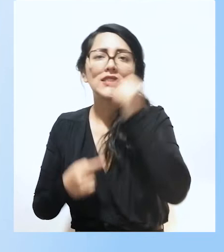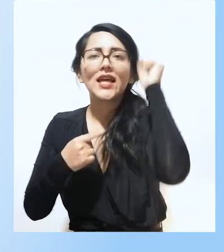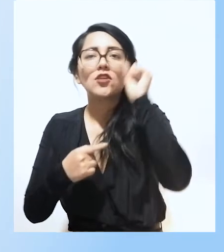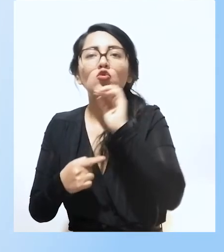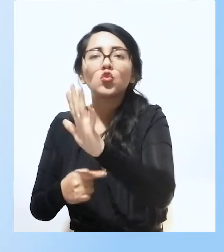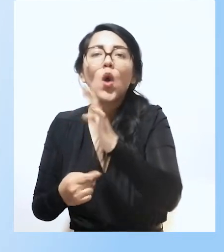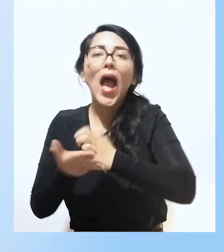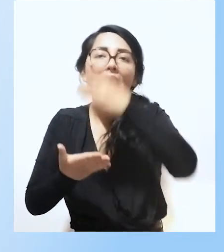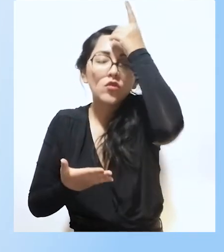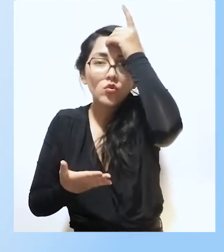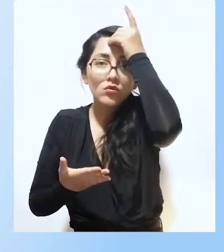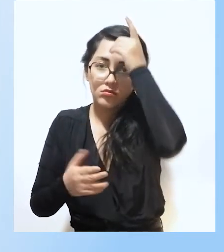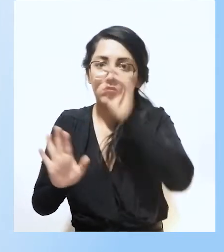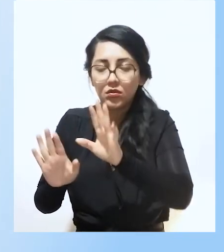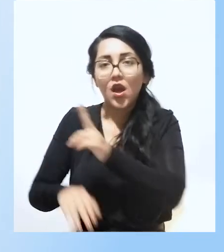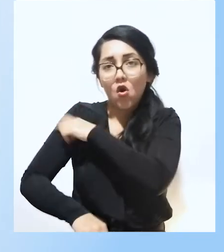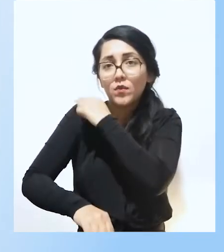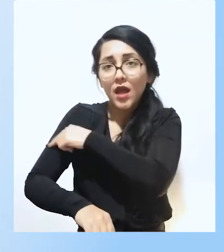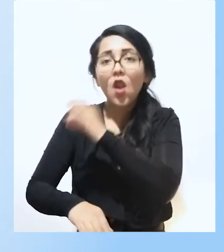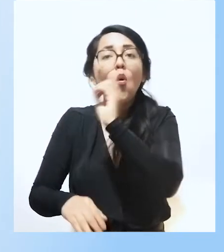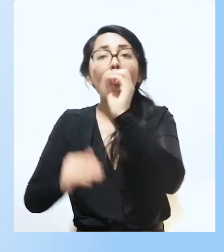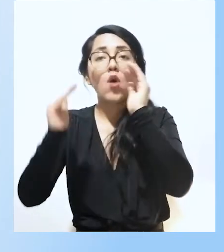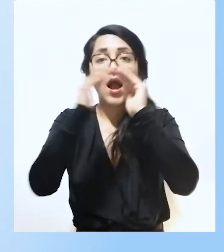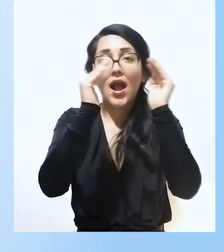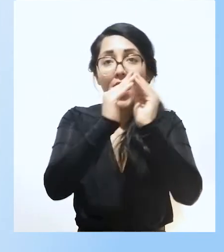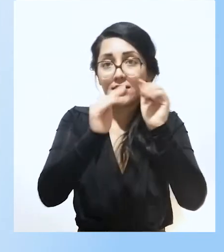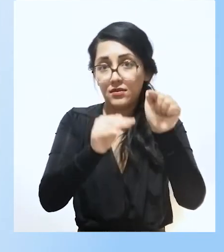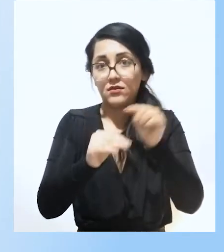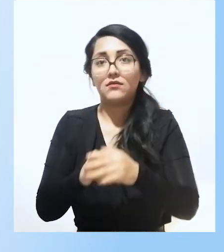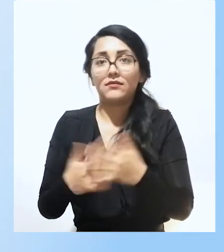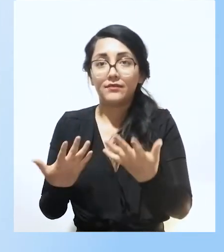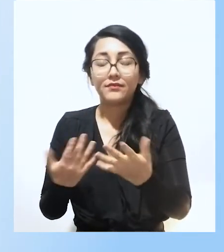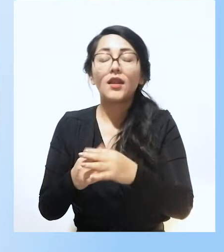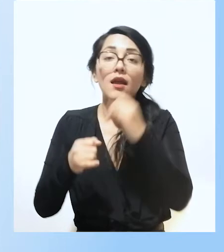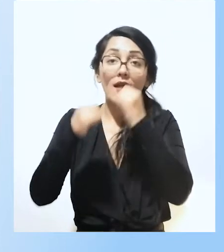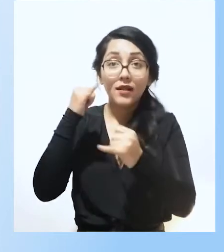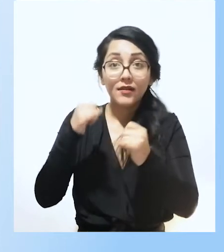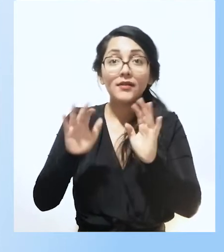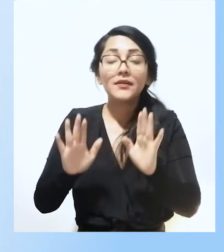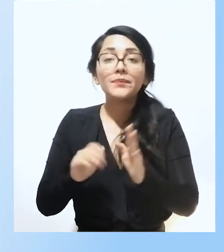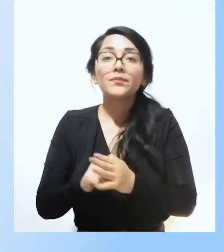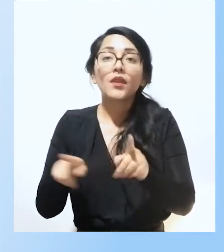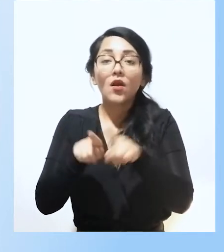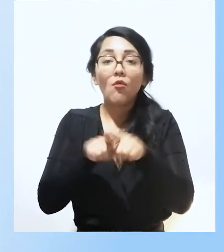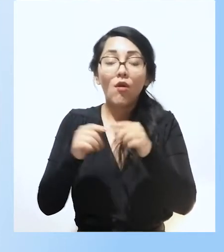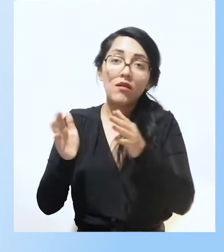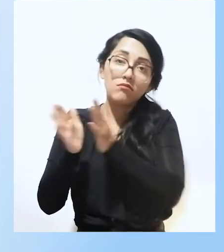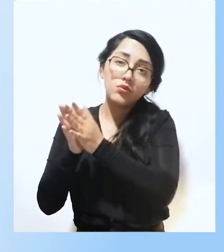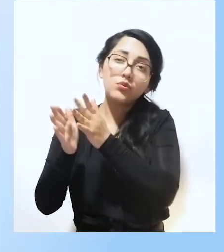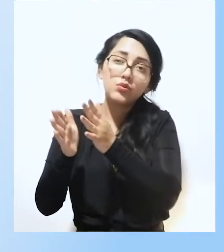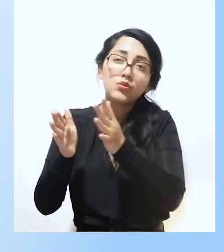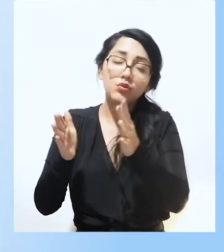está hospitalizado como cuando está en su domicilio. Y finalmente, en esta trayectoria